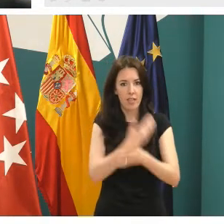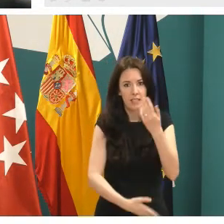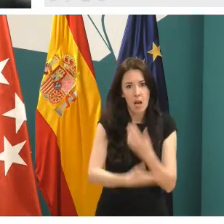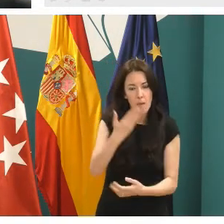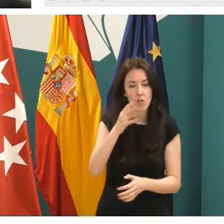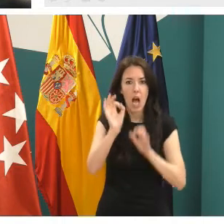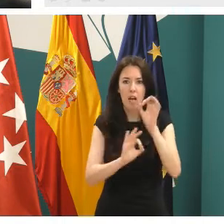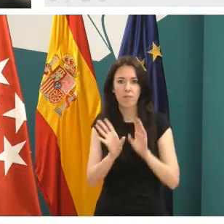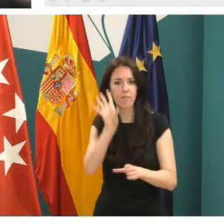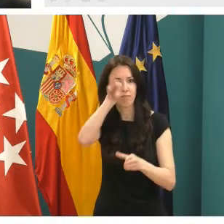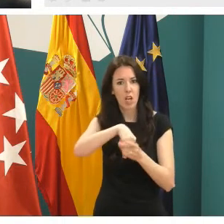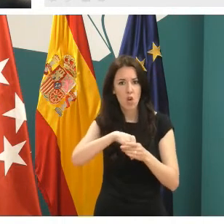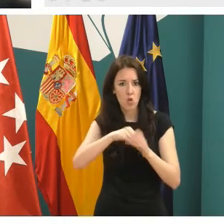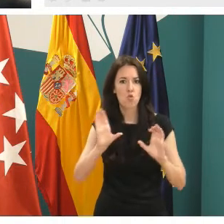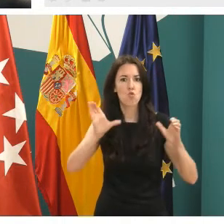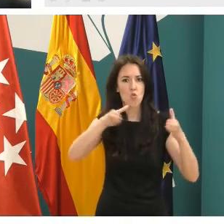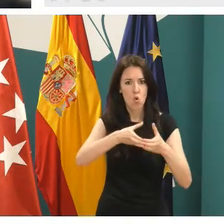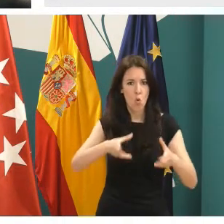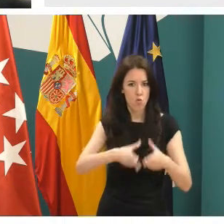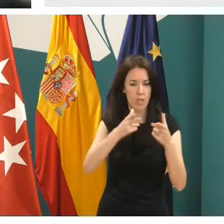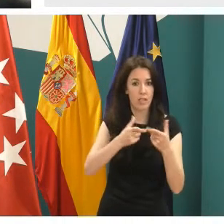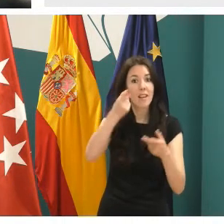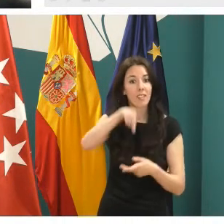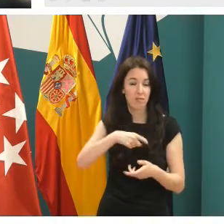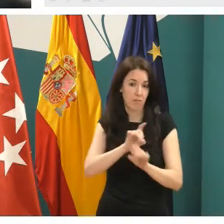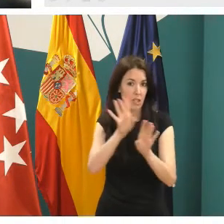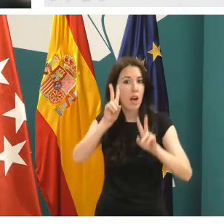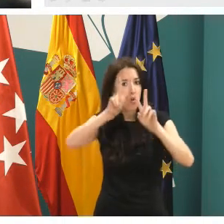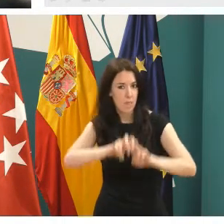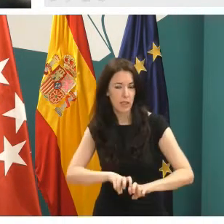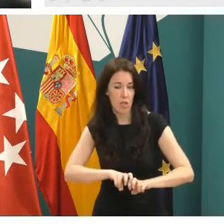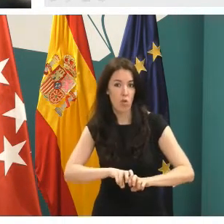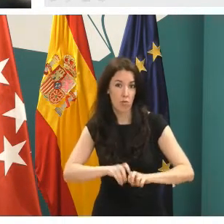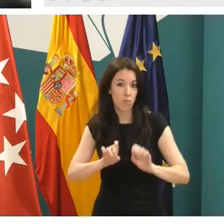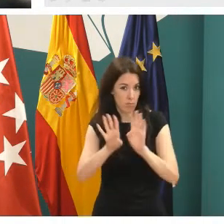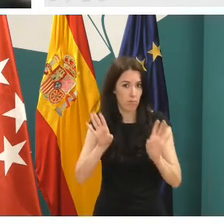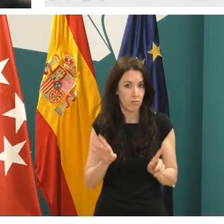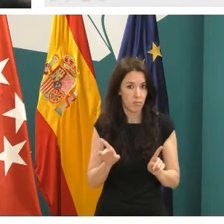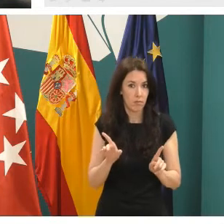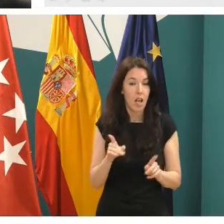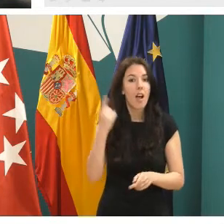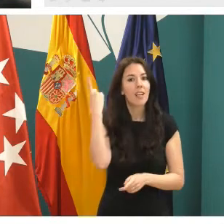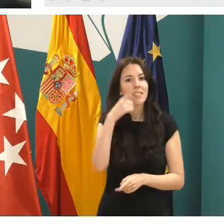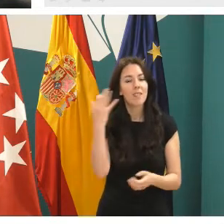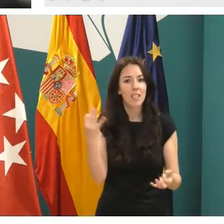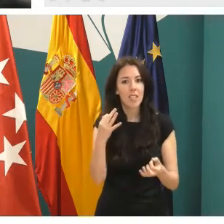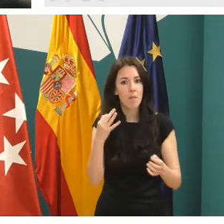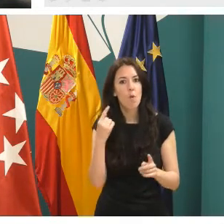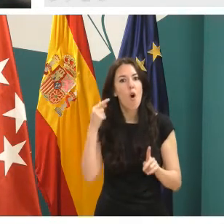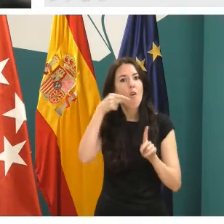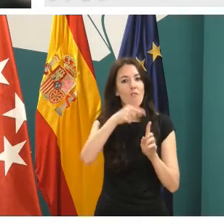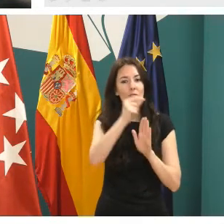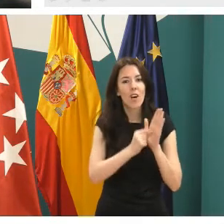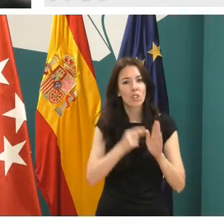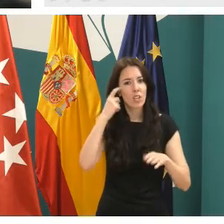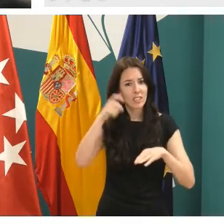intervención comunitaria y por supuesto en investigación. ¿Y qué tenemos que tener en cuenta? Por supuesto, estos factores psicológicos